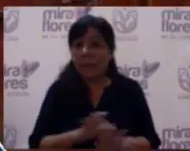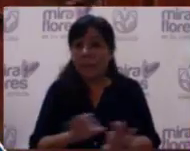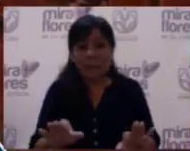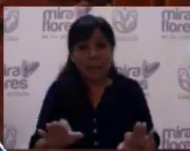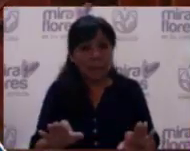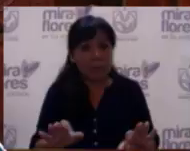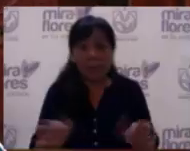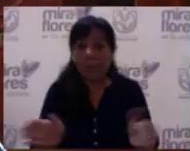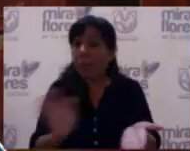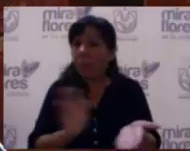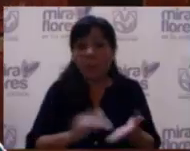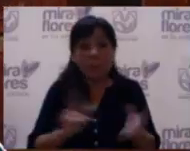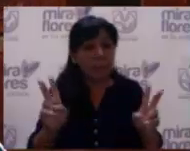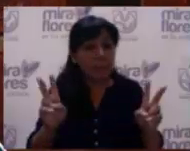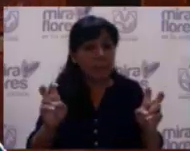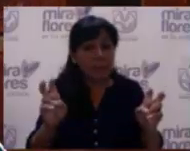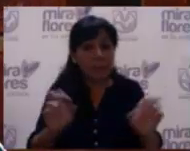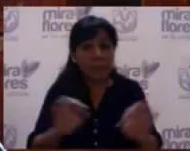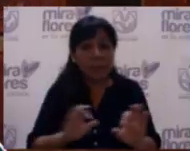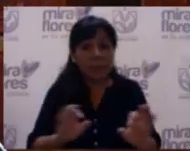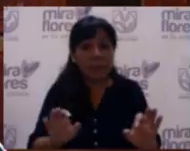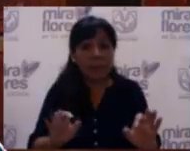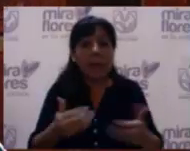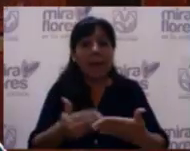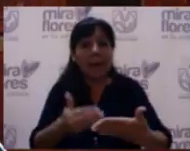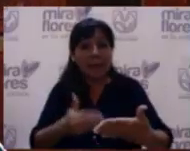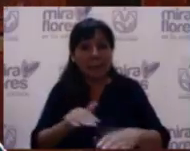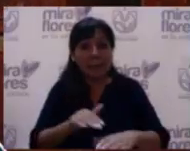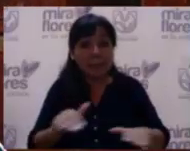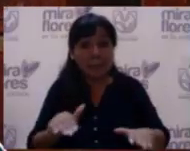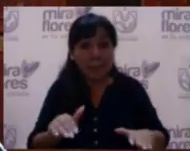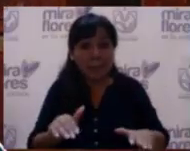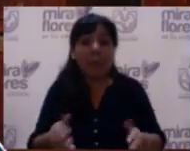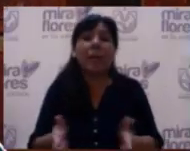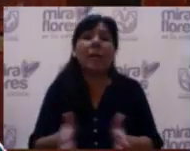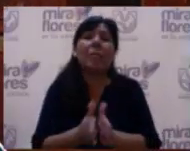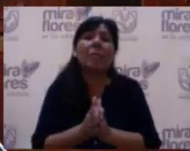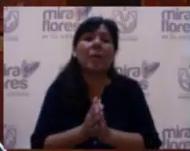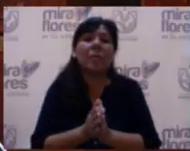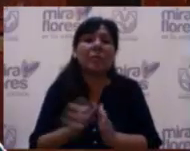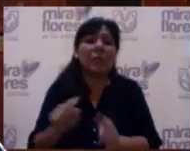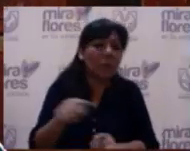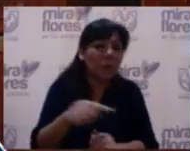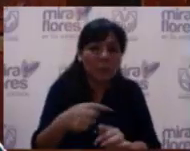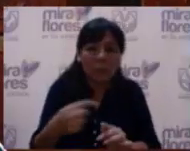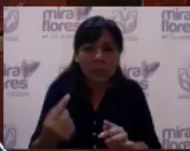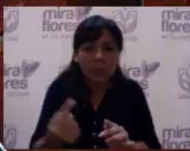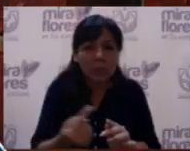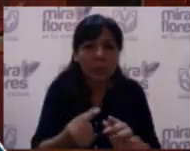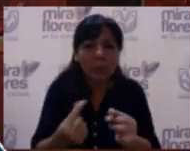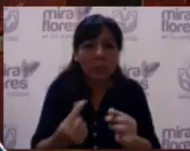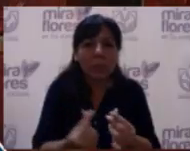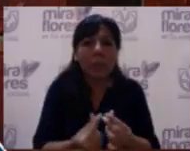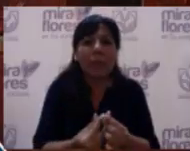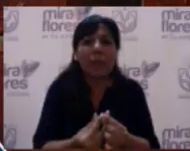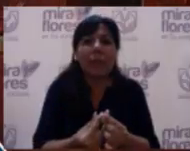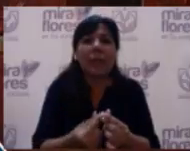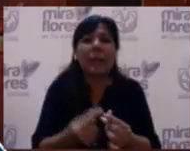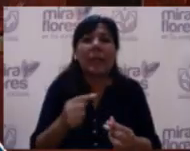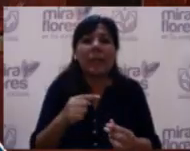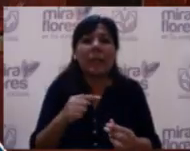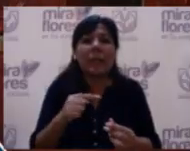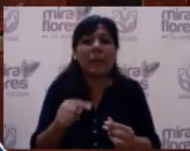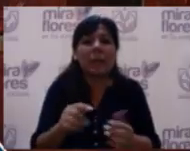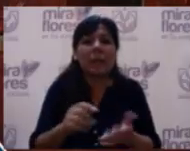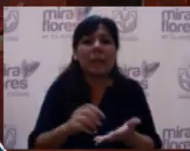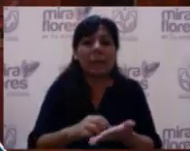habiendo más temas que tratar, procederemos antes de terminar la sesión a solicitarles a los miembros del consejo que se sirvan a exonerar de la aprobación